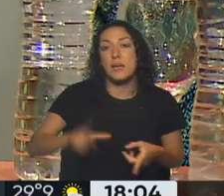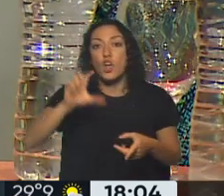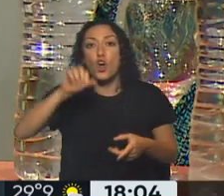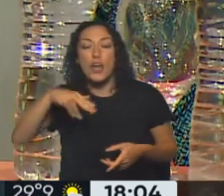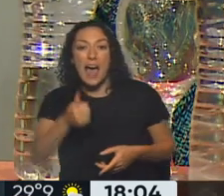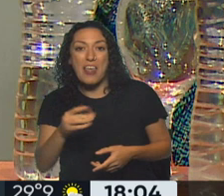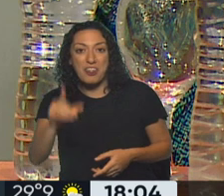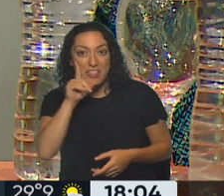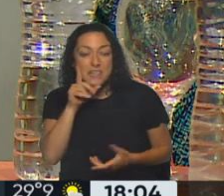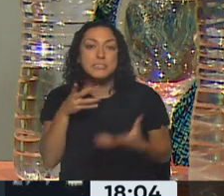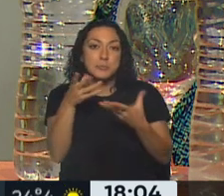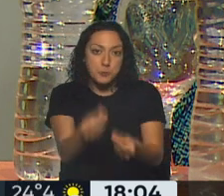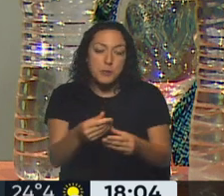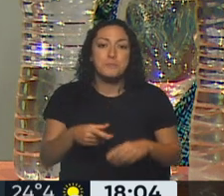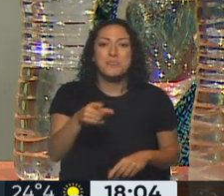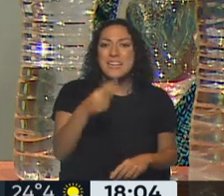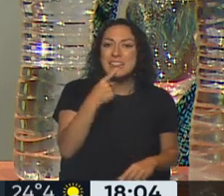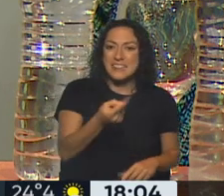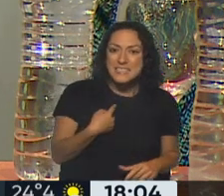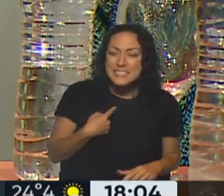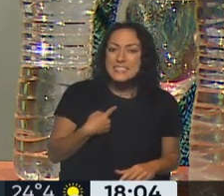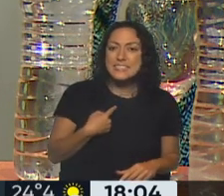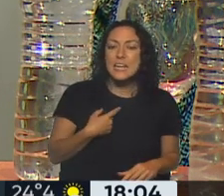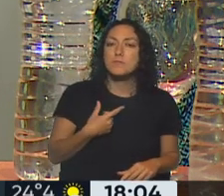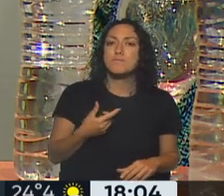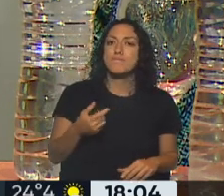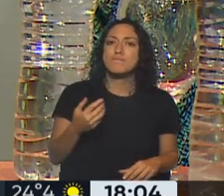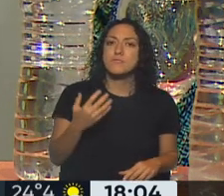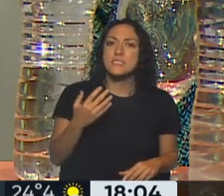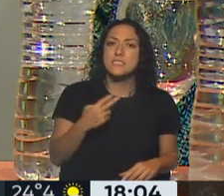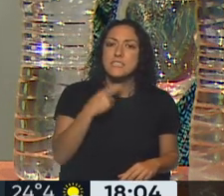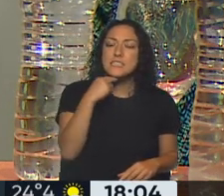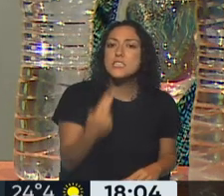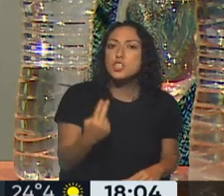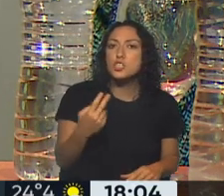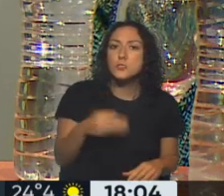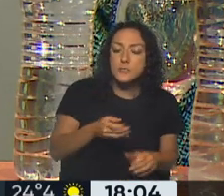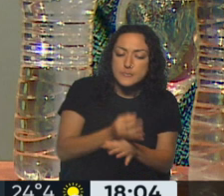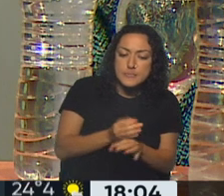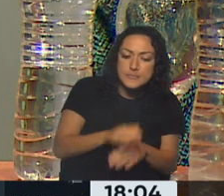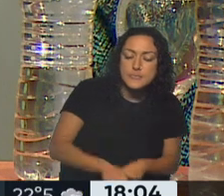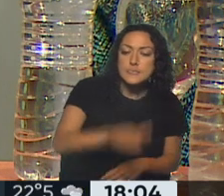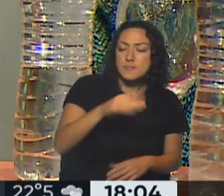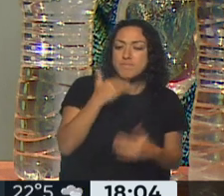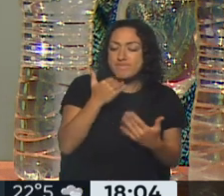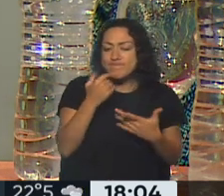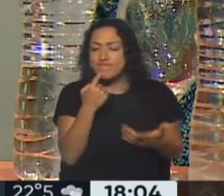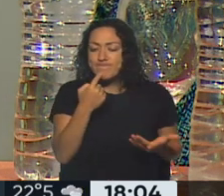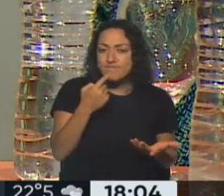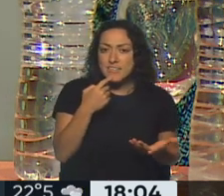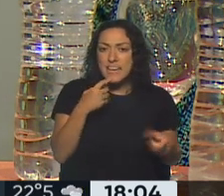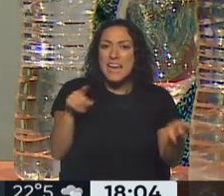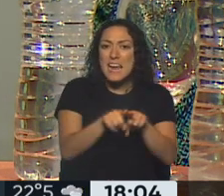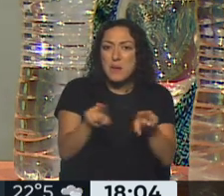El nieto desconocía que no era hijo de quienes lo criaron, hasta que sus hermanos de crianza, luego